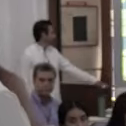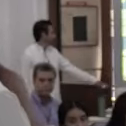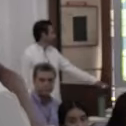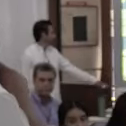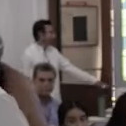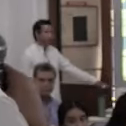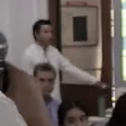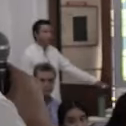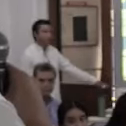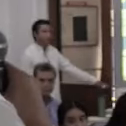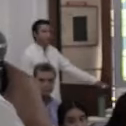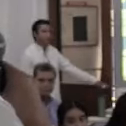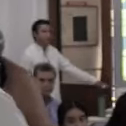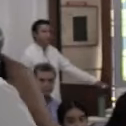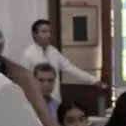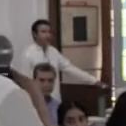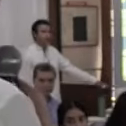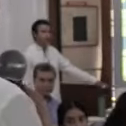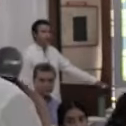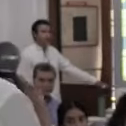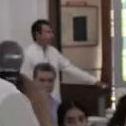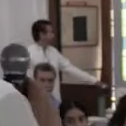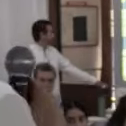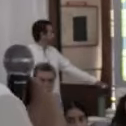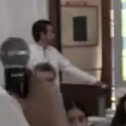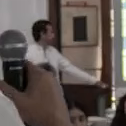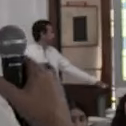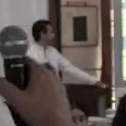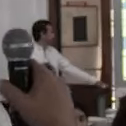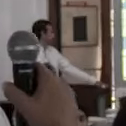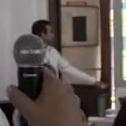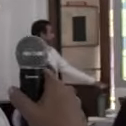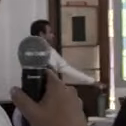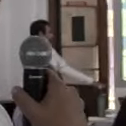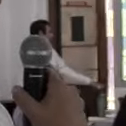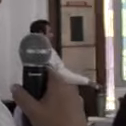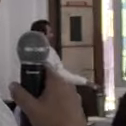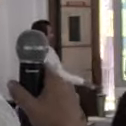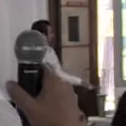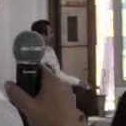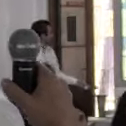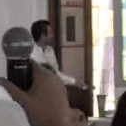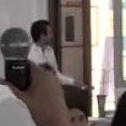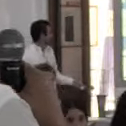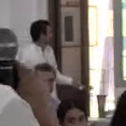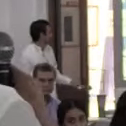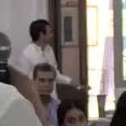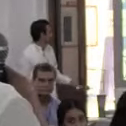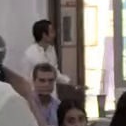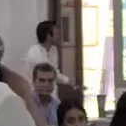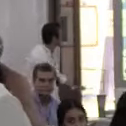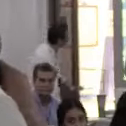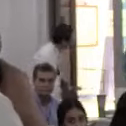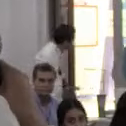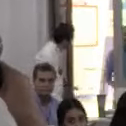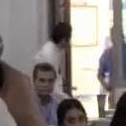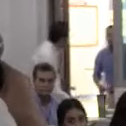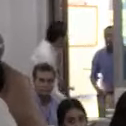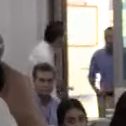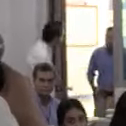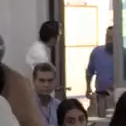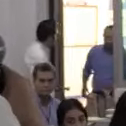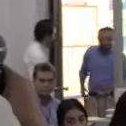posible que nada más sea, y digo, y es válido y es muy bueno, hay grandes talentos y que migran y que buscan también